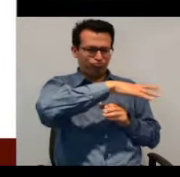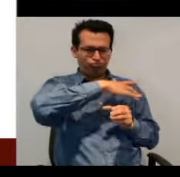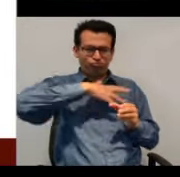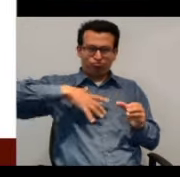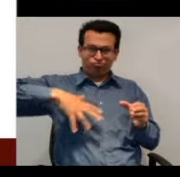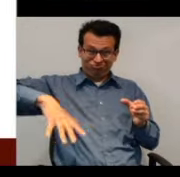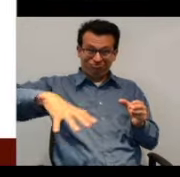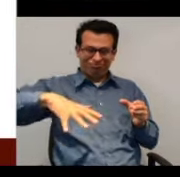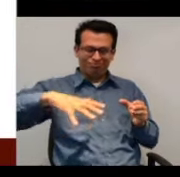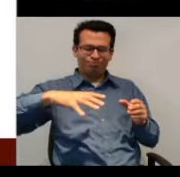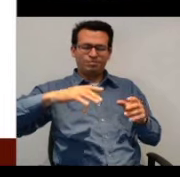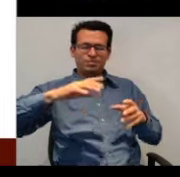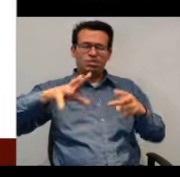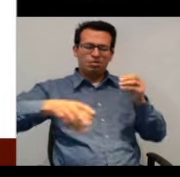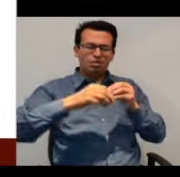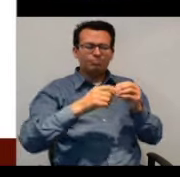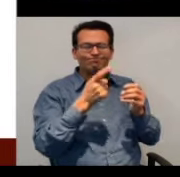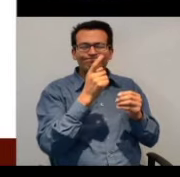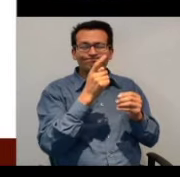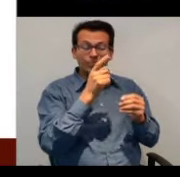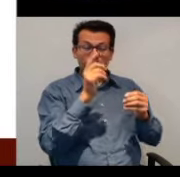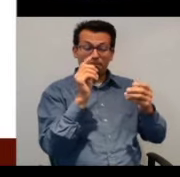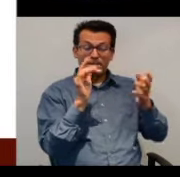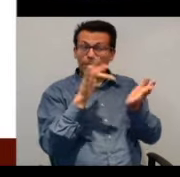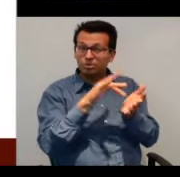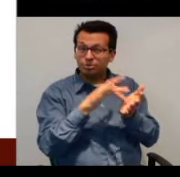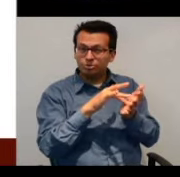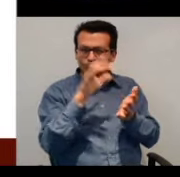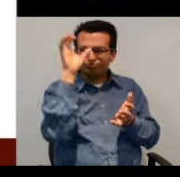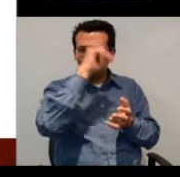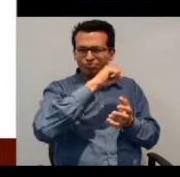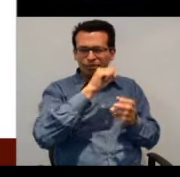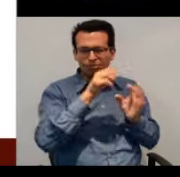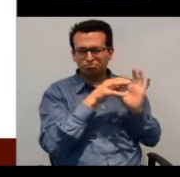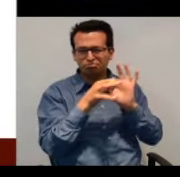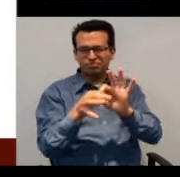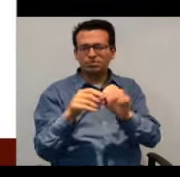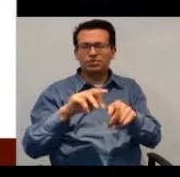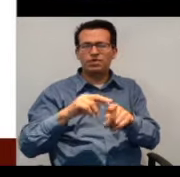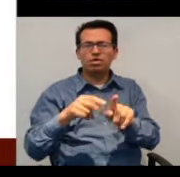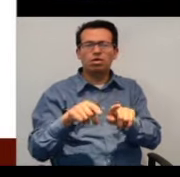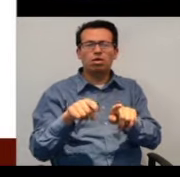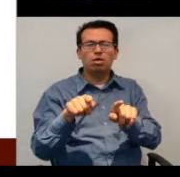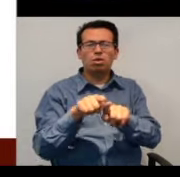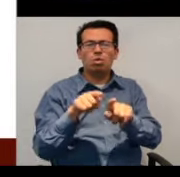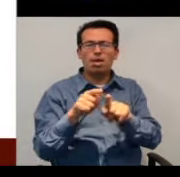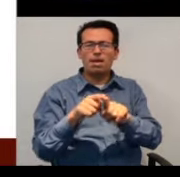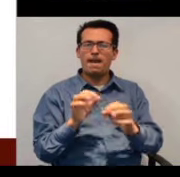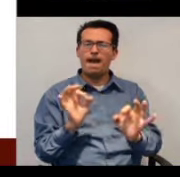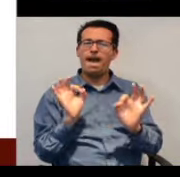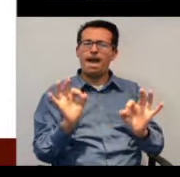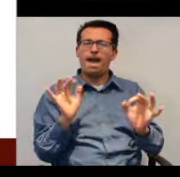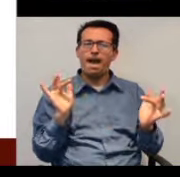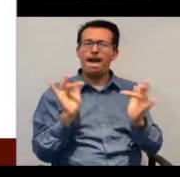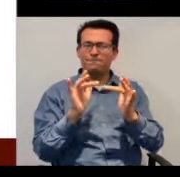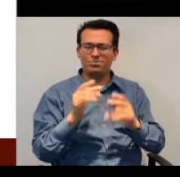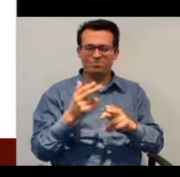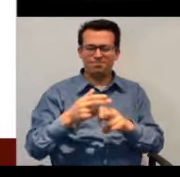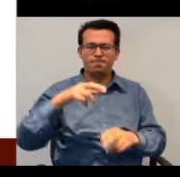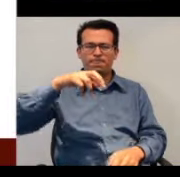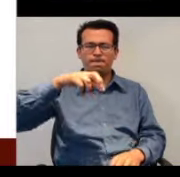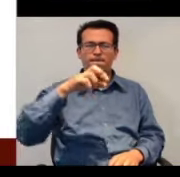pertinencia en cuanto a que la educación inclusiva tiene que ver con lo que está estrictamente relacionado con el impacto